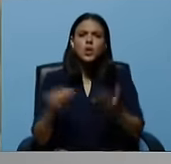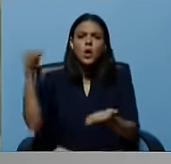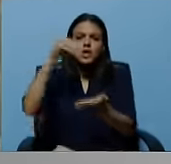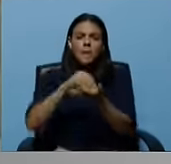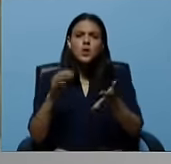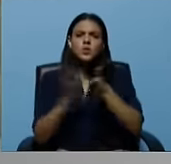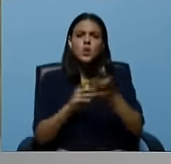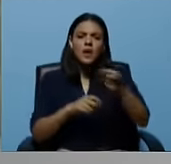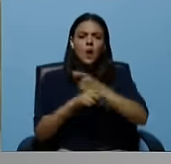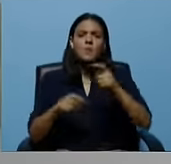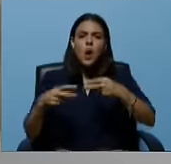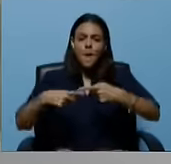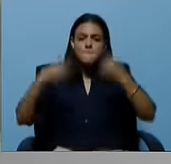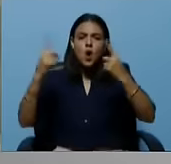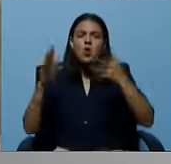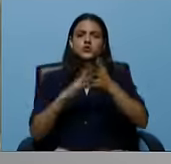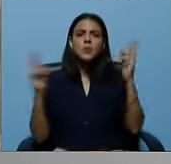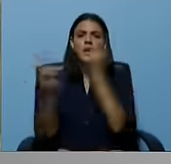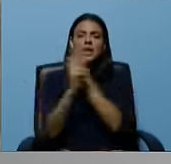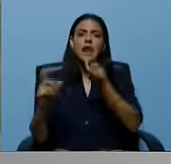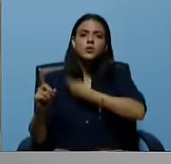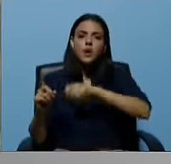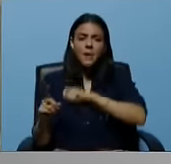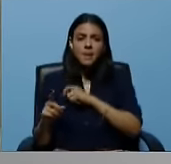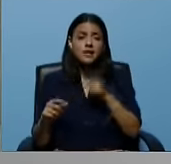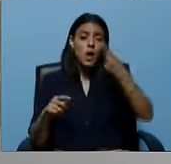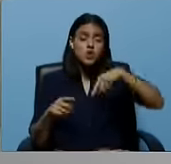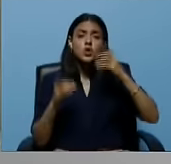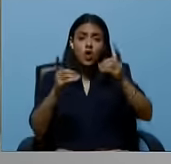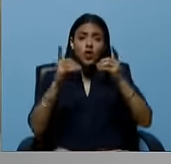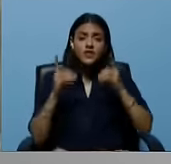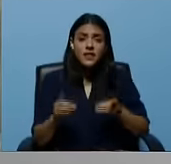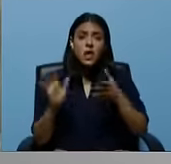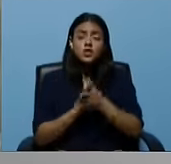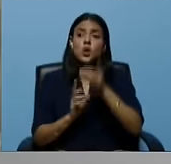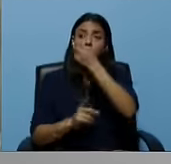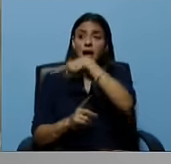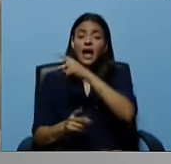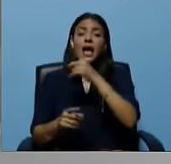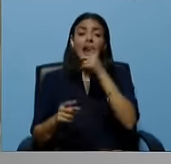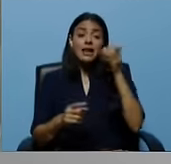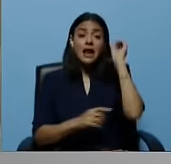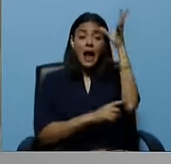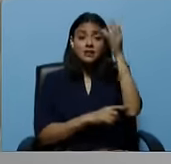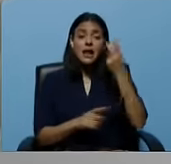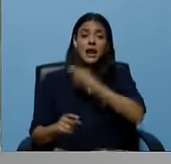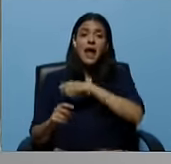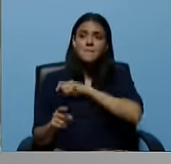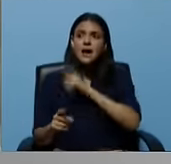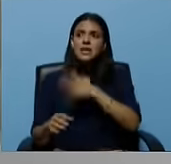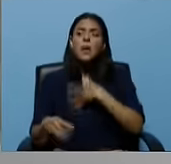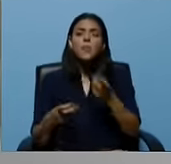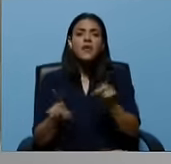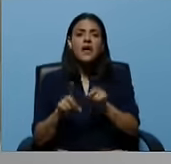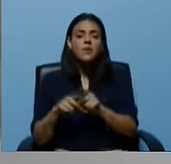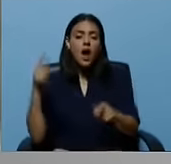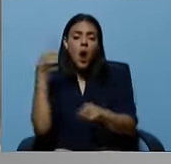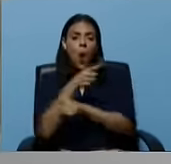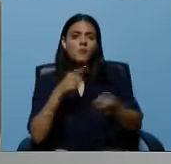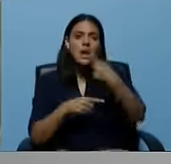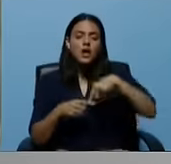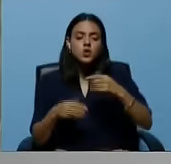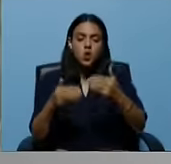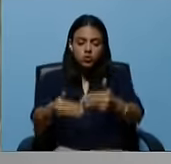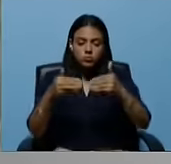Nacional a romper relaciones con España. Quisiera saber si esta decisión del Senado español del día de hoy pudiese precipitar, adelantar